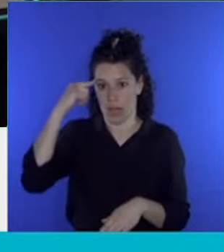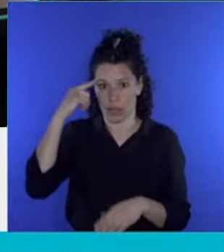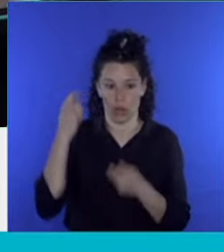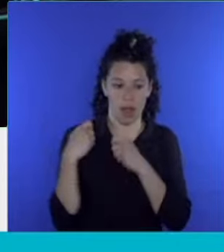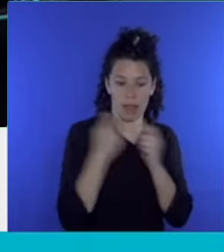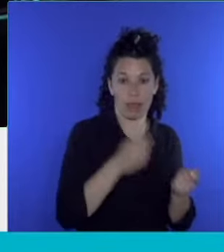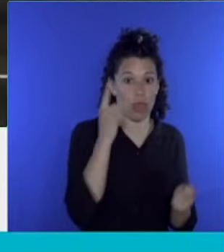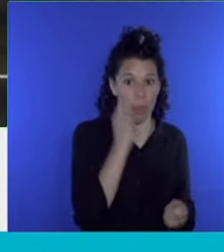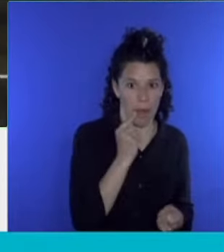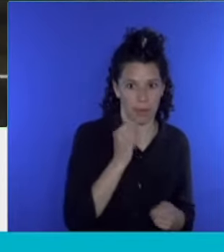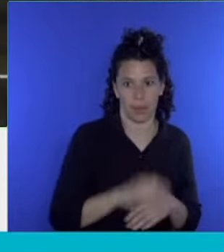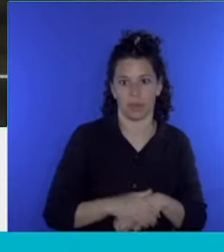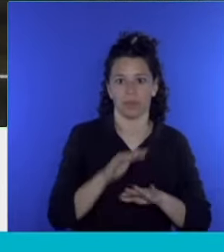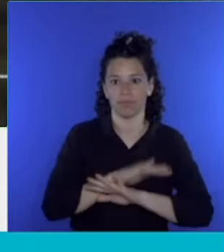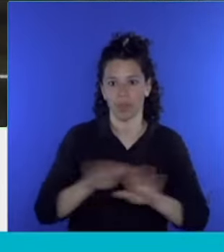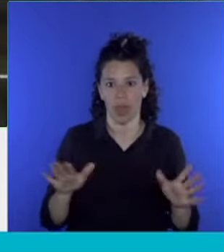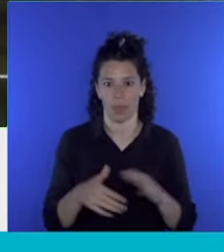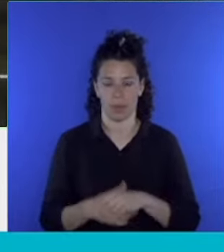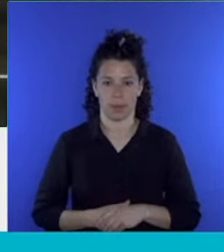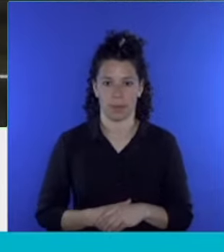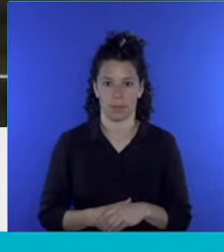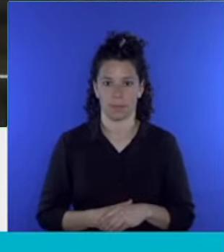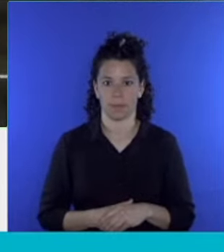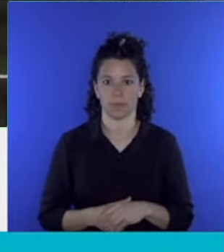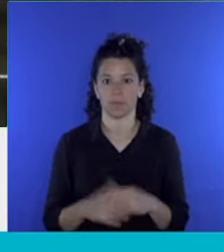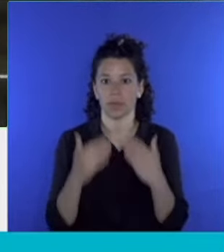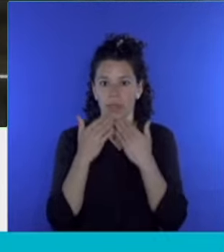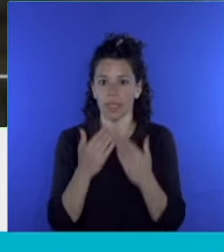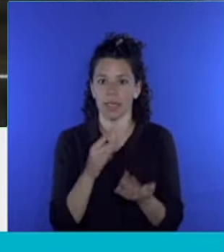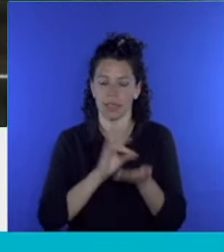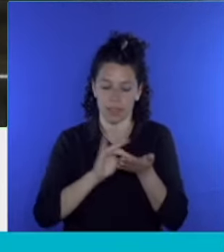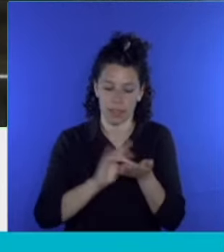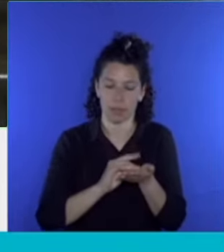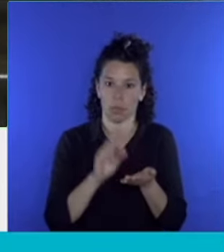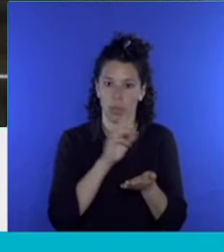presidente Muchas gracias señora diputada y